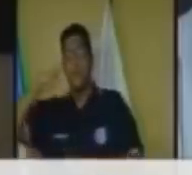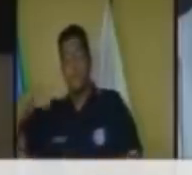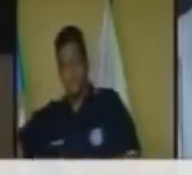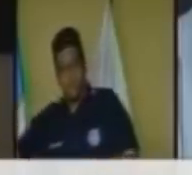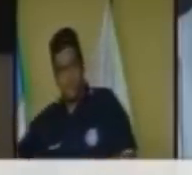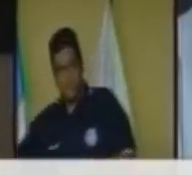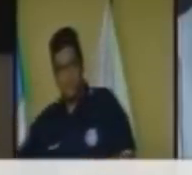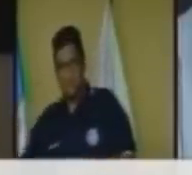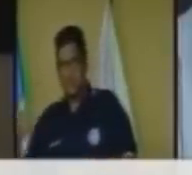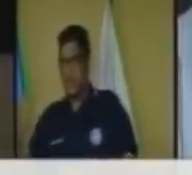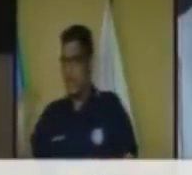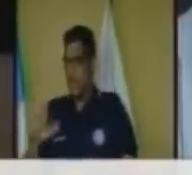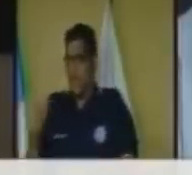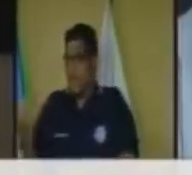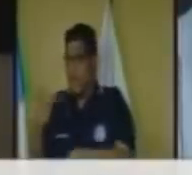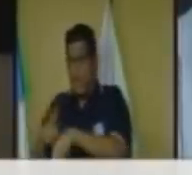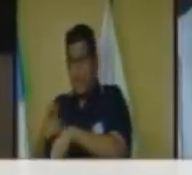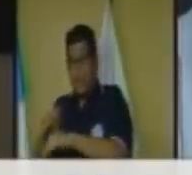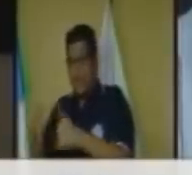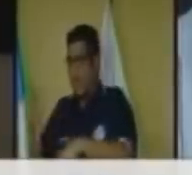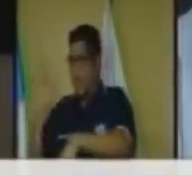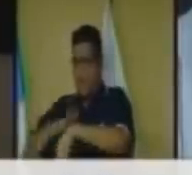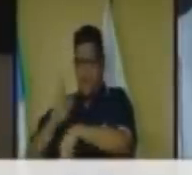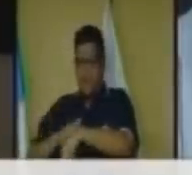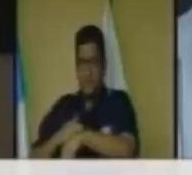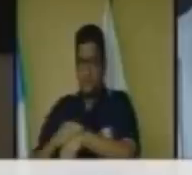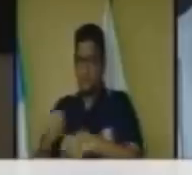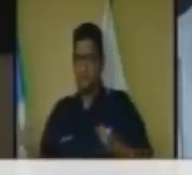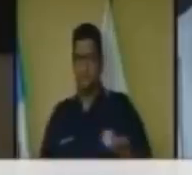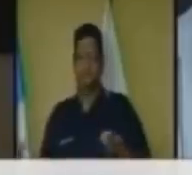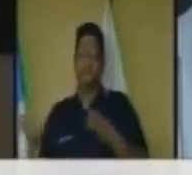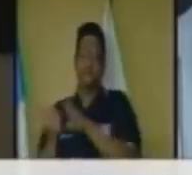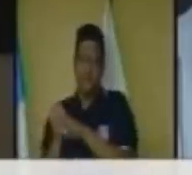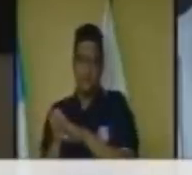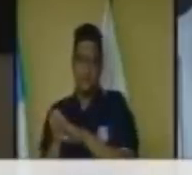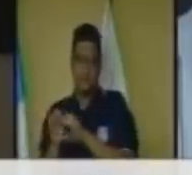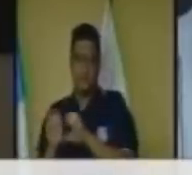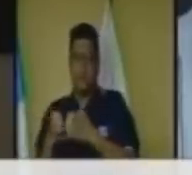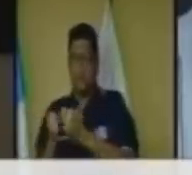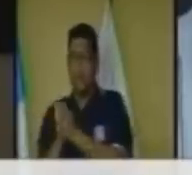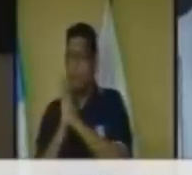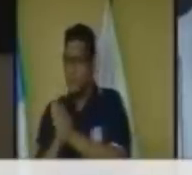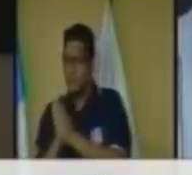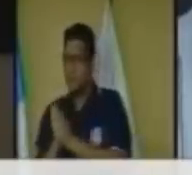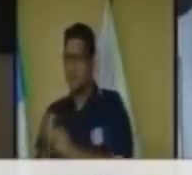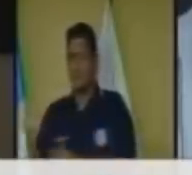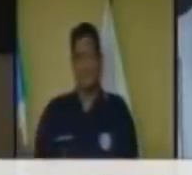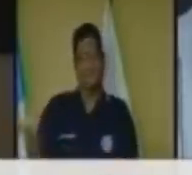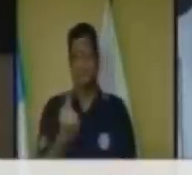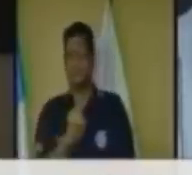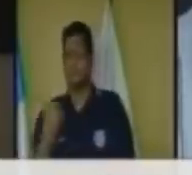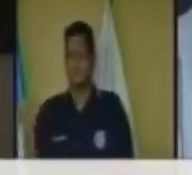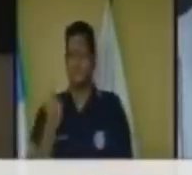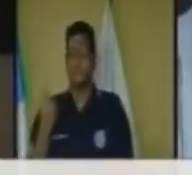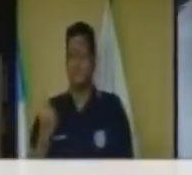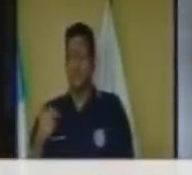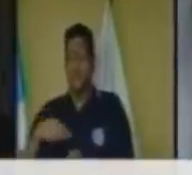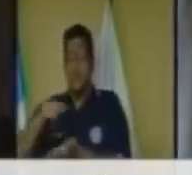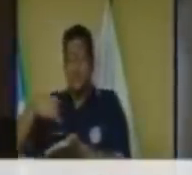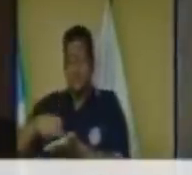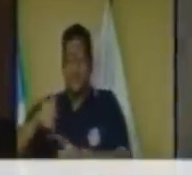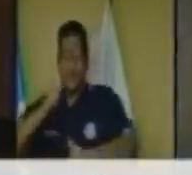a partir del día de hoy. Y de igual manera nosotros le pedimos a todos esos centros recreativos que por